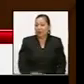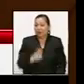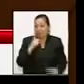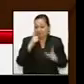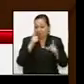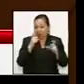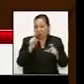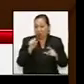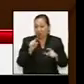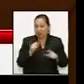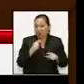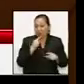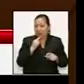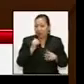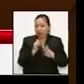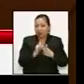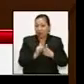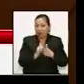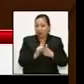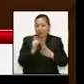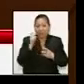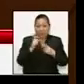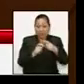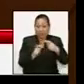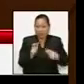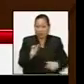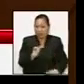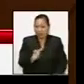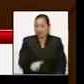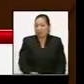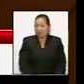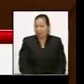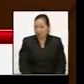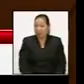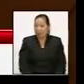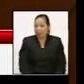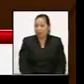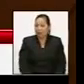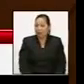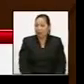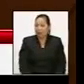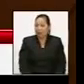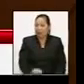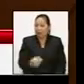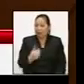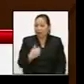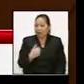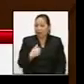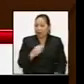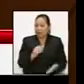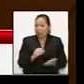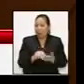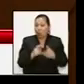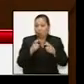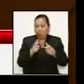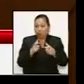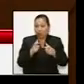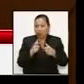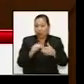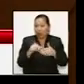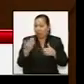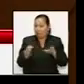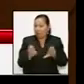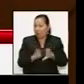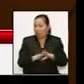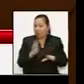mostrando, que usted está grabando con su celular. ¿Cierto? Sí. Ya. Entonces usted ha hecho algo más que cuidar la puerta. Y no